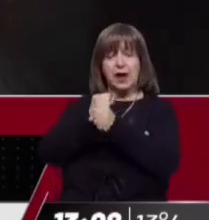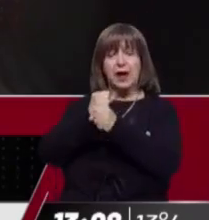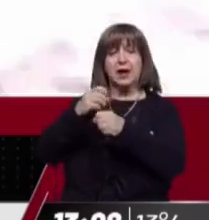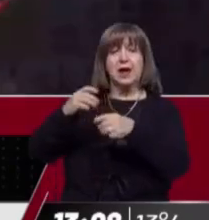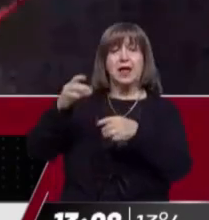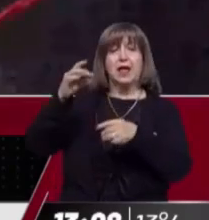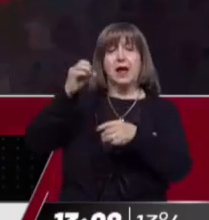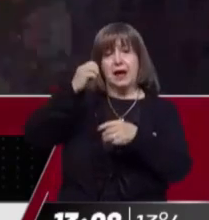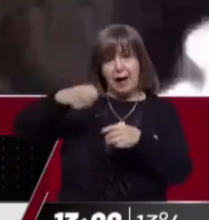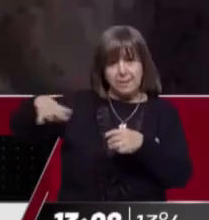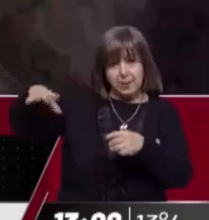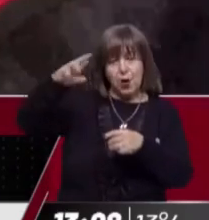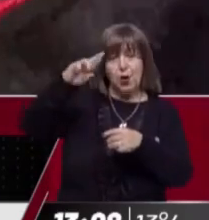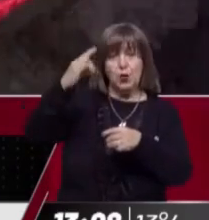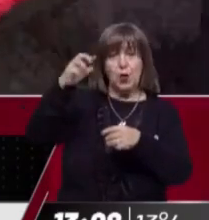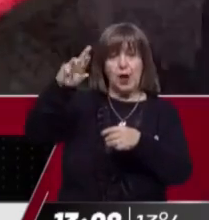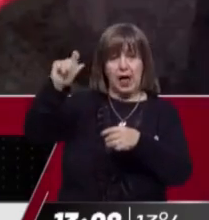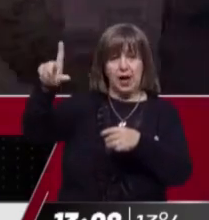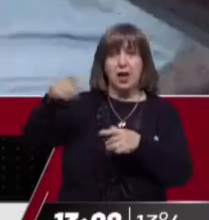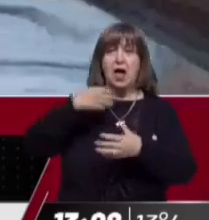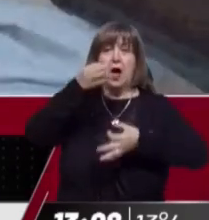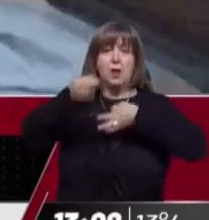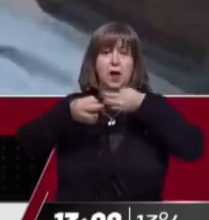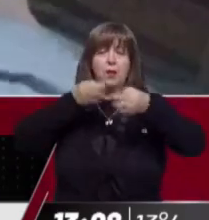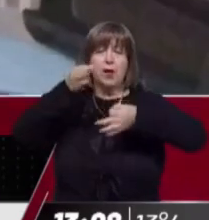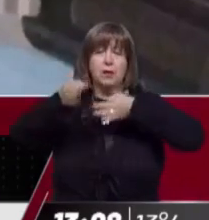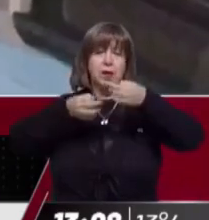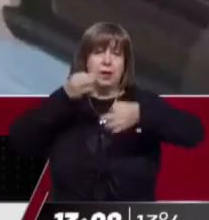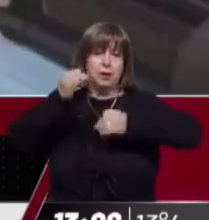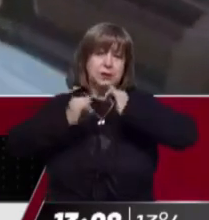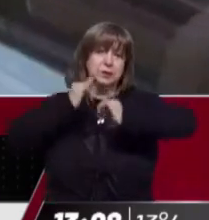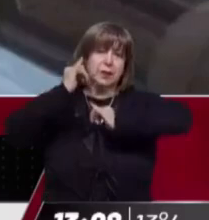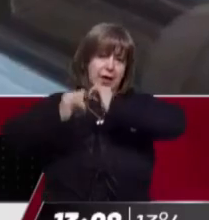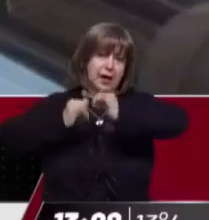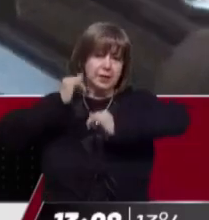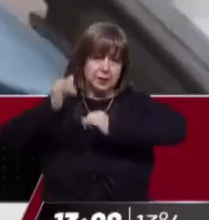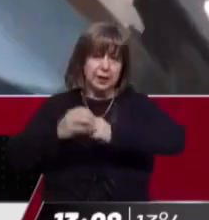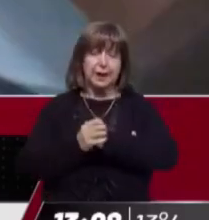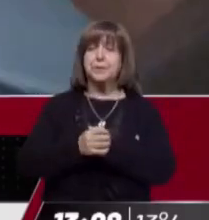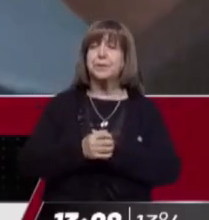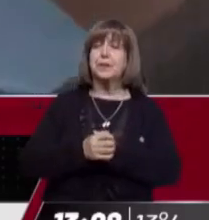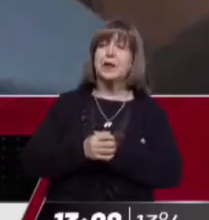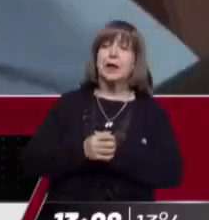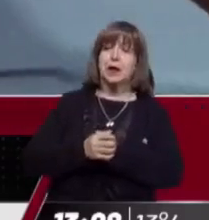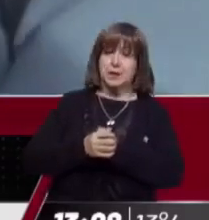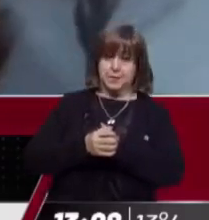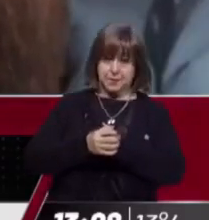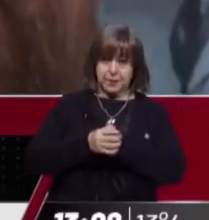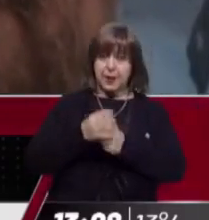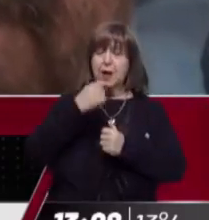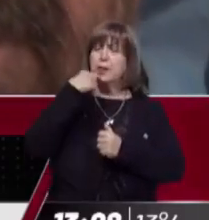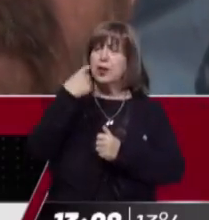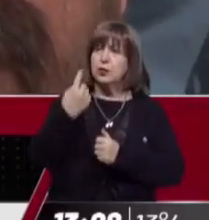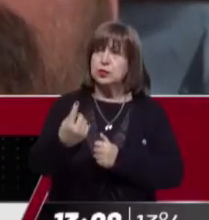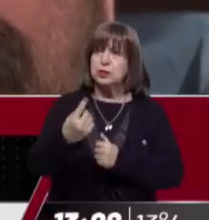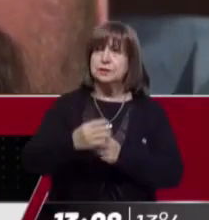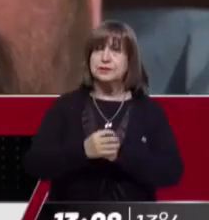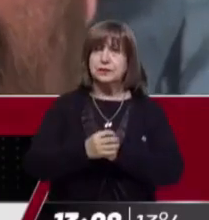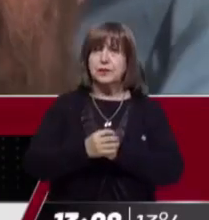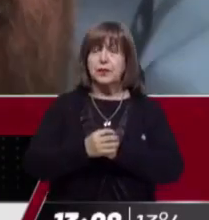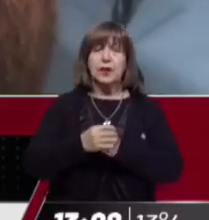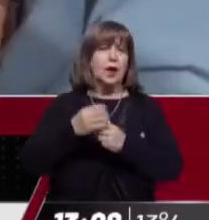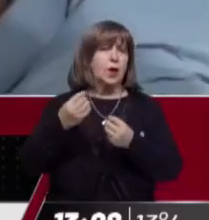principalmente, y bueno, dar charlas sobre este tema. ¿Cuál es la respuesta? ¿Cómo es